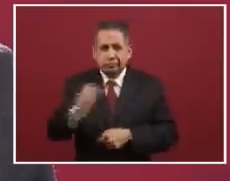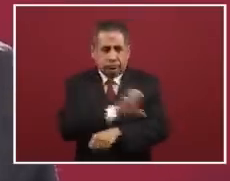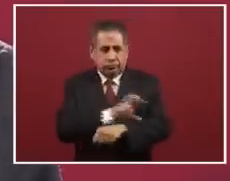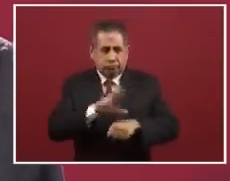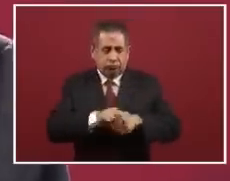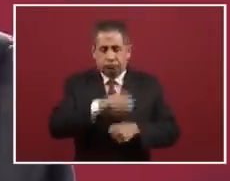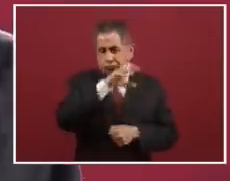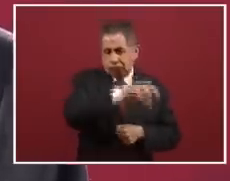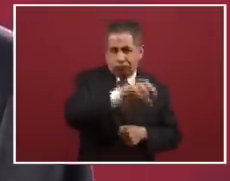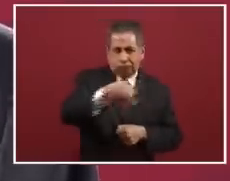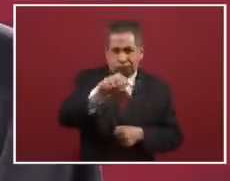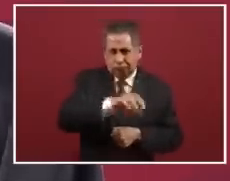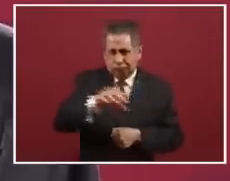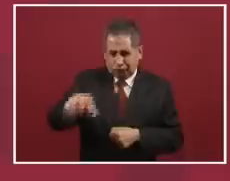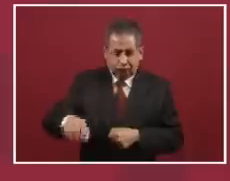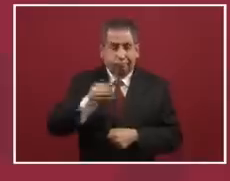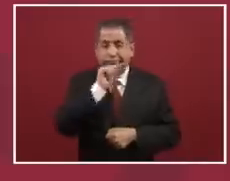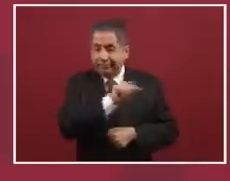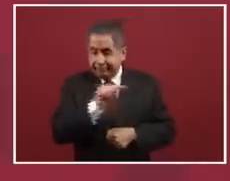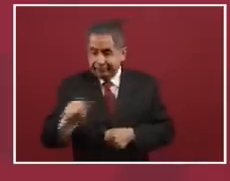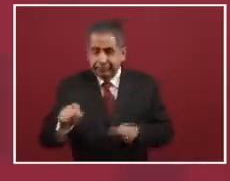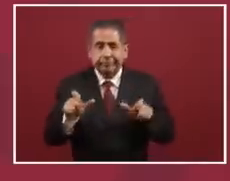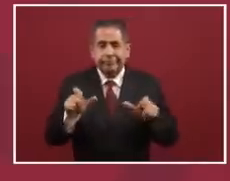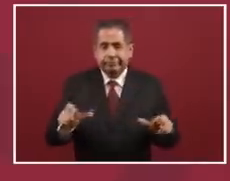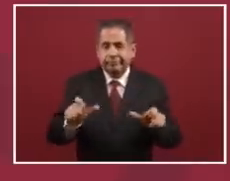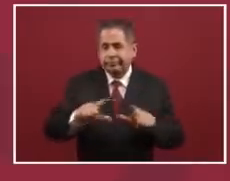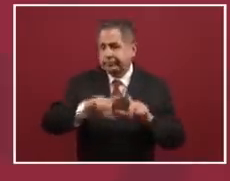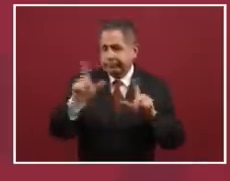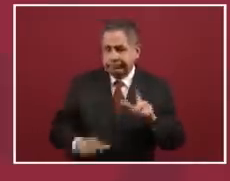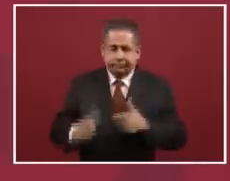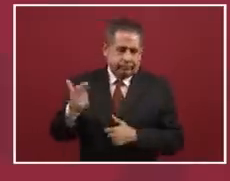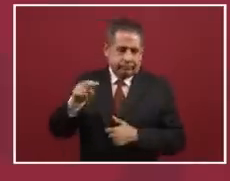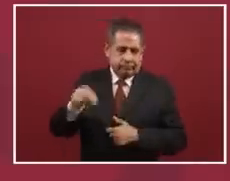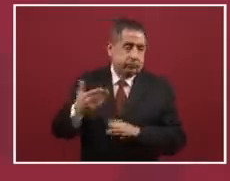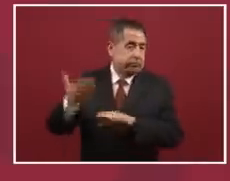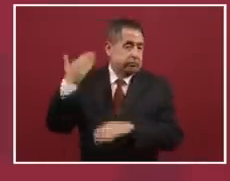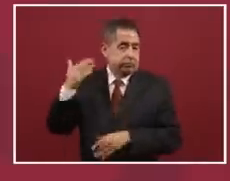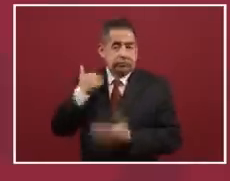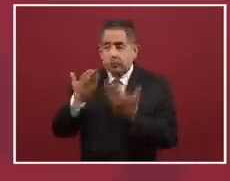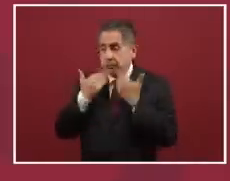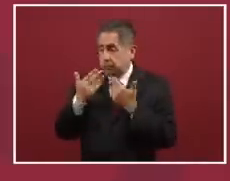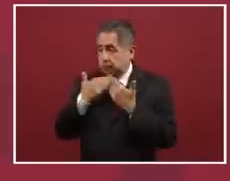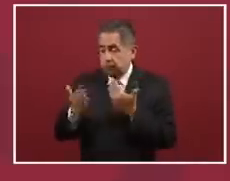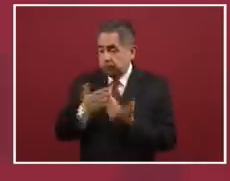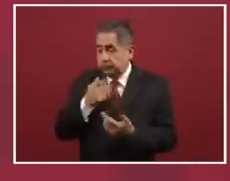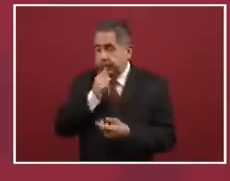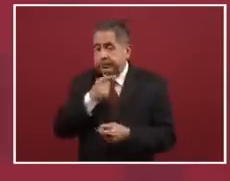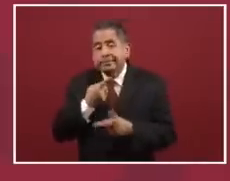coordinaciones territoriales, porque no teníamos elementos.